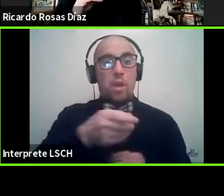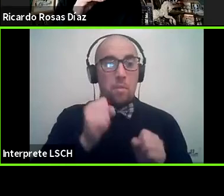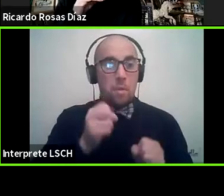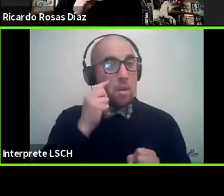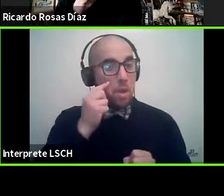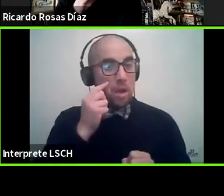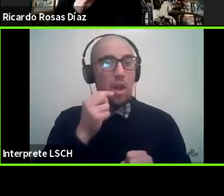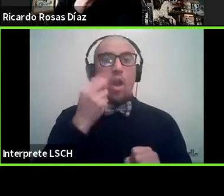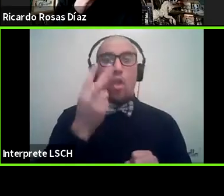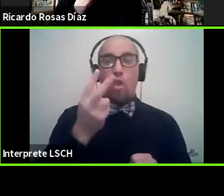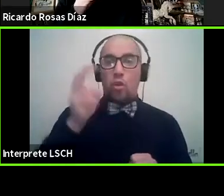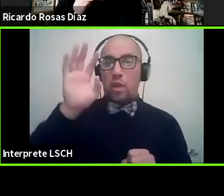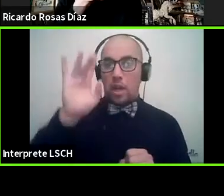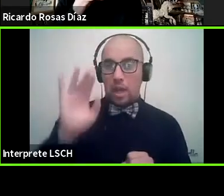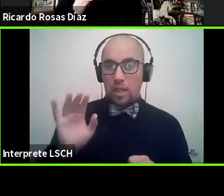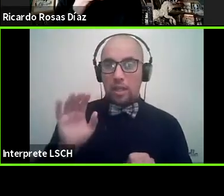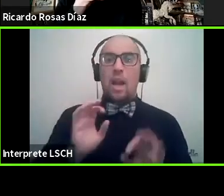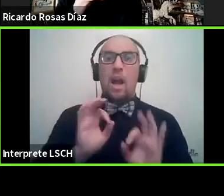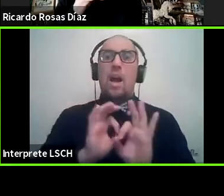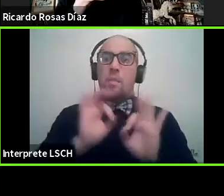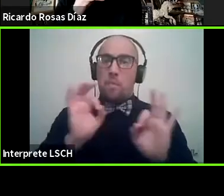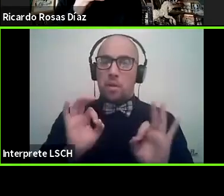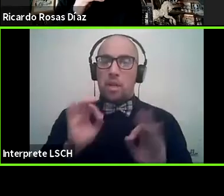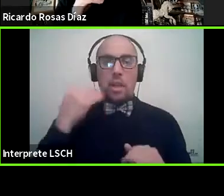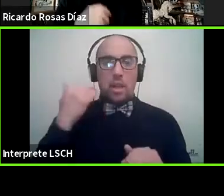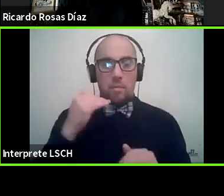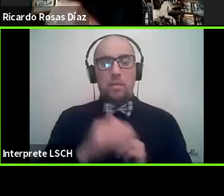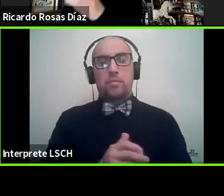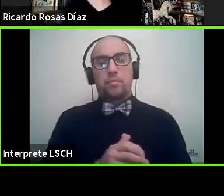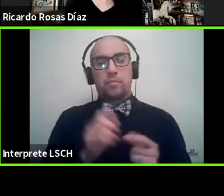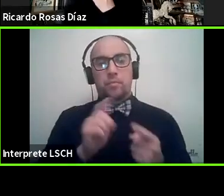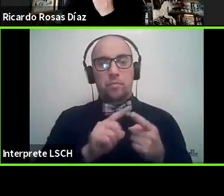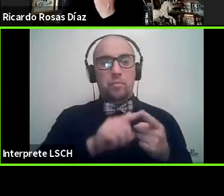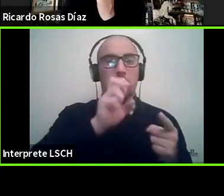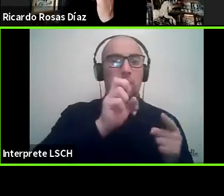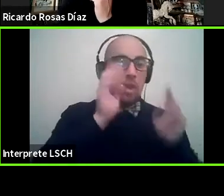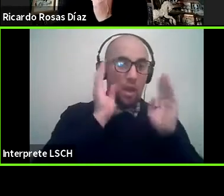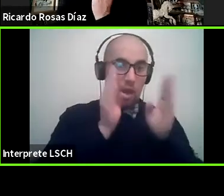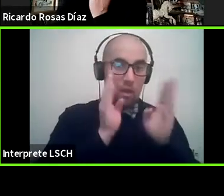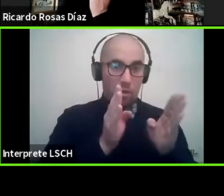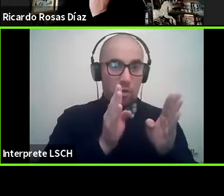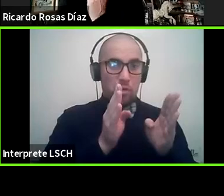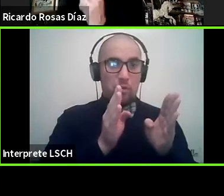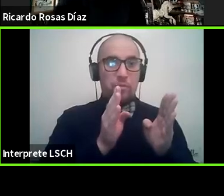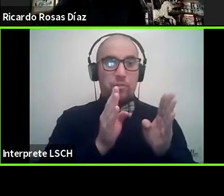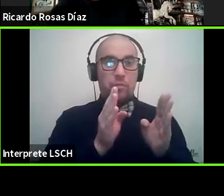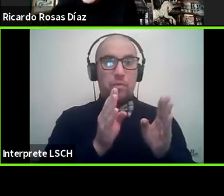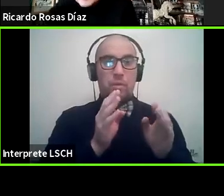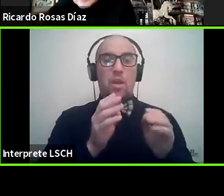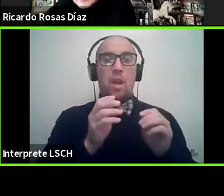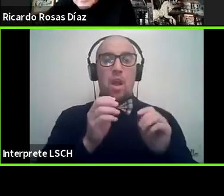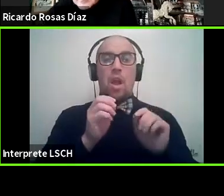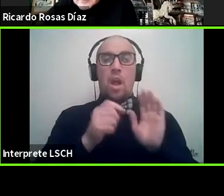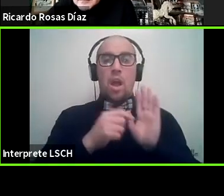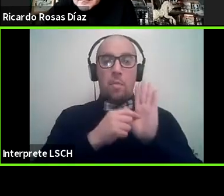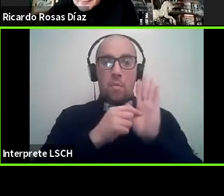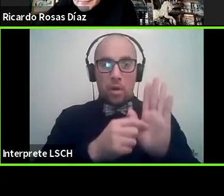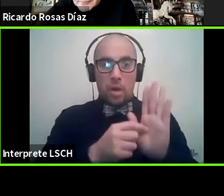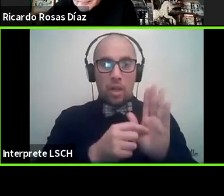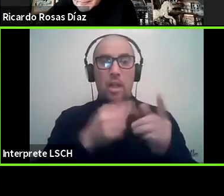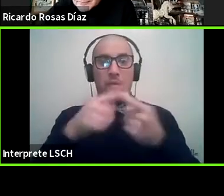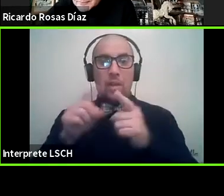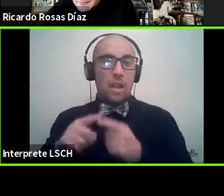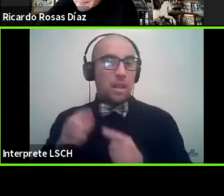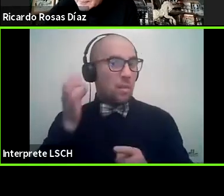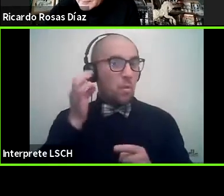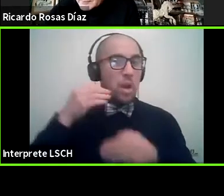dos factores sello de esta aplicación. Uno es el énfasis que se ha puesto en dar a conocer la vida de diferentes mujeres que a lo largo de